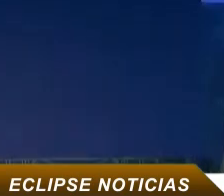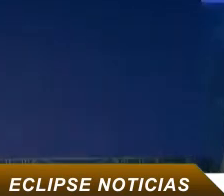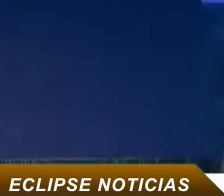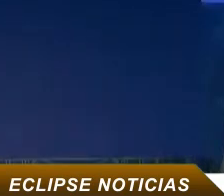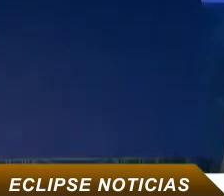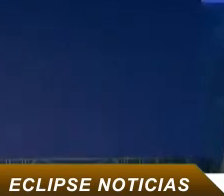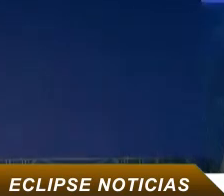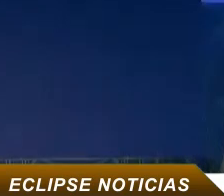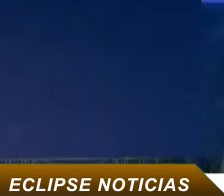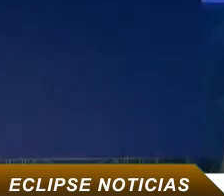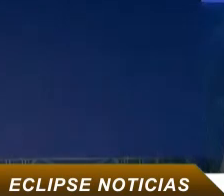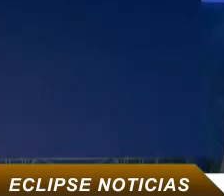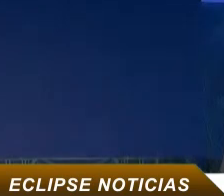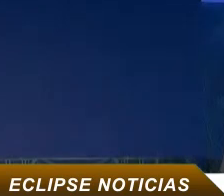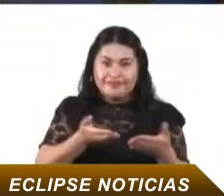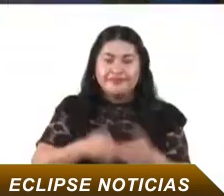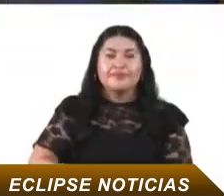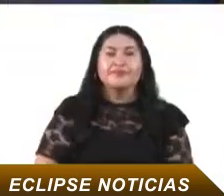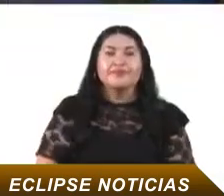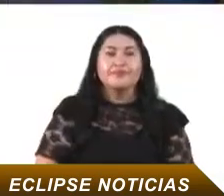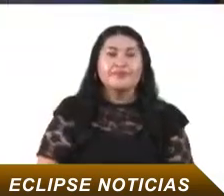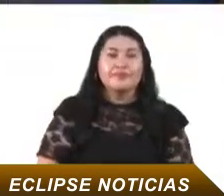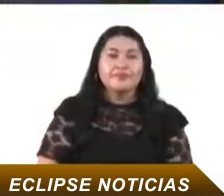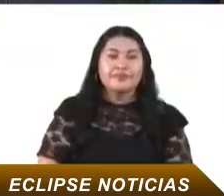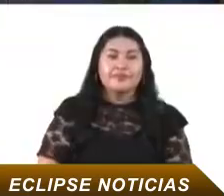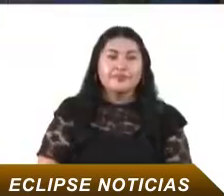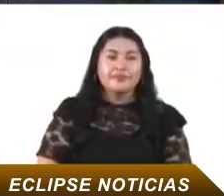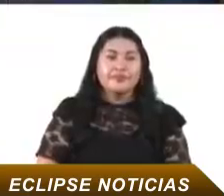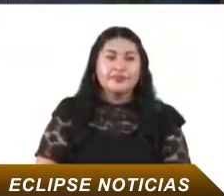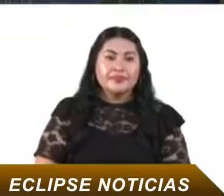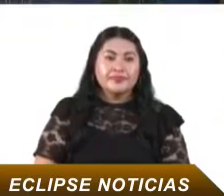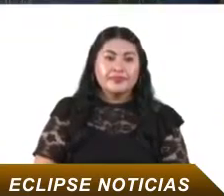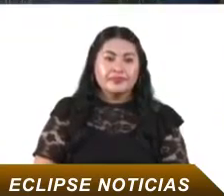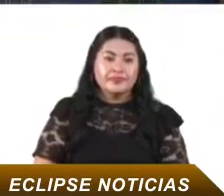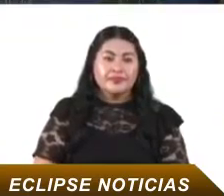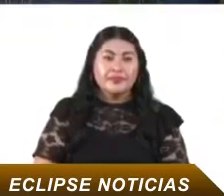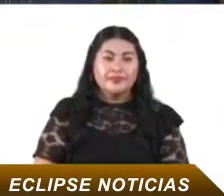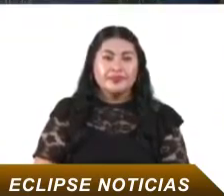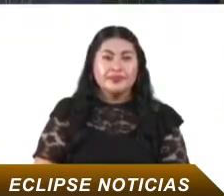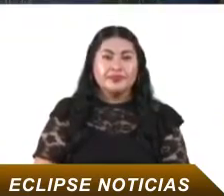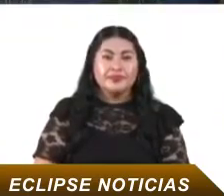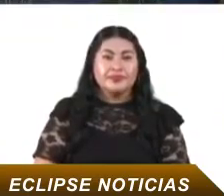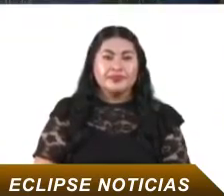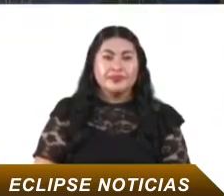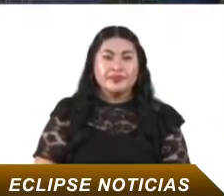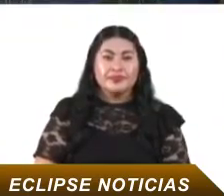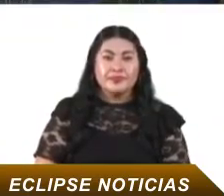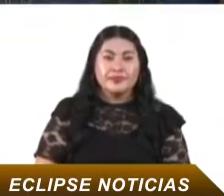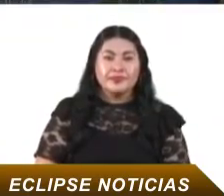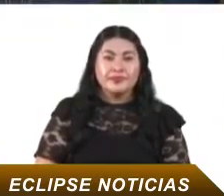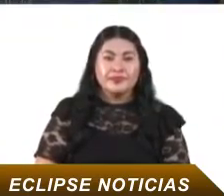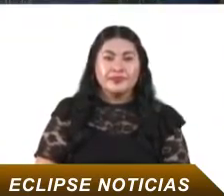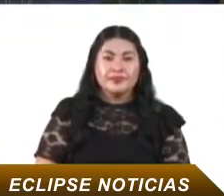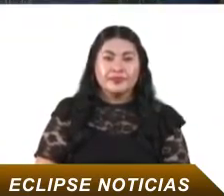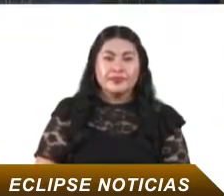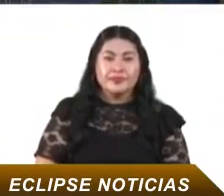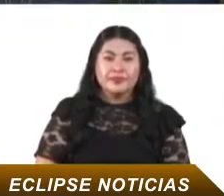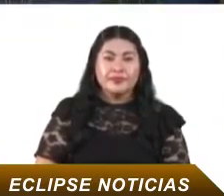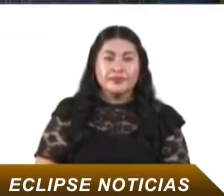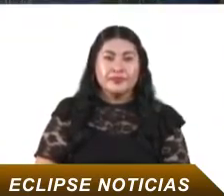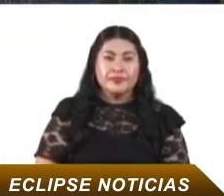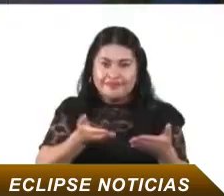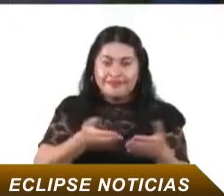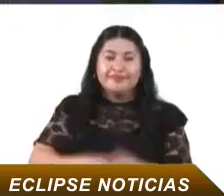que 2021 fue el año con más crecimiento económico y empleos formales generados, con 28.890, según